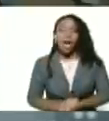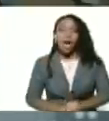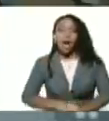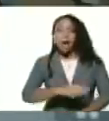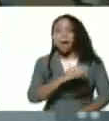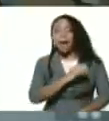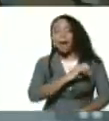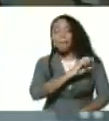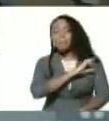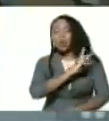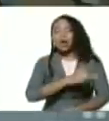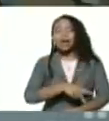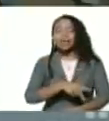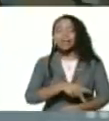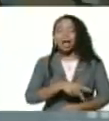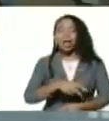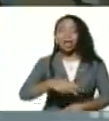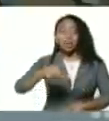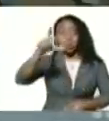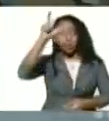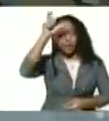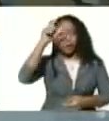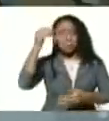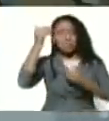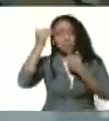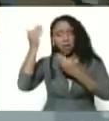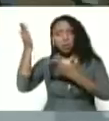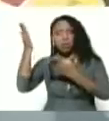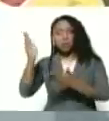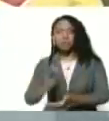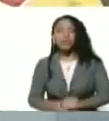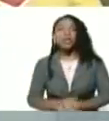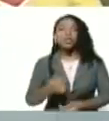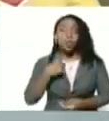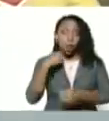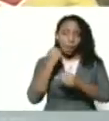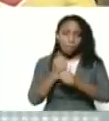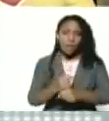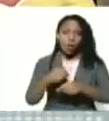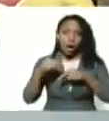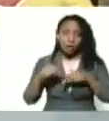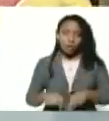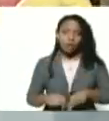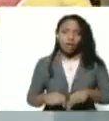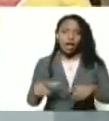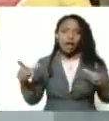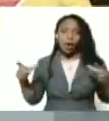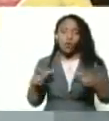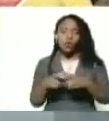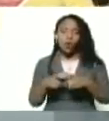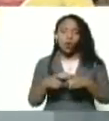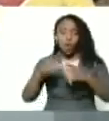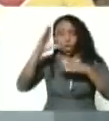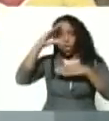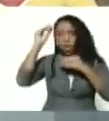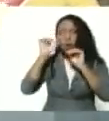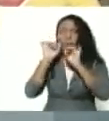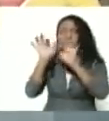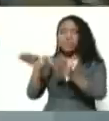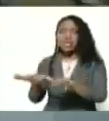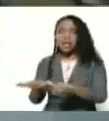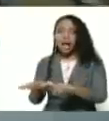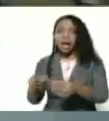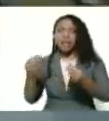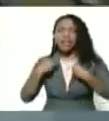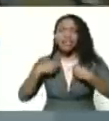Turquía, Narzacarla, mi saludo. Los espero para la reunión. Que Dios los bendiga. ¡Que viva